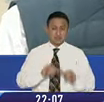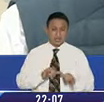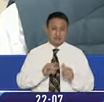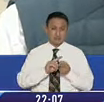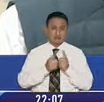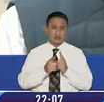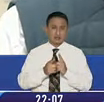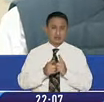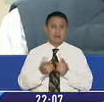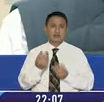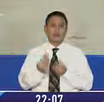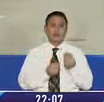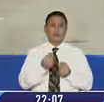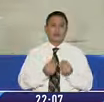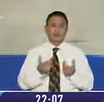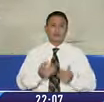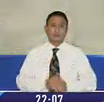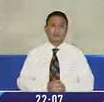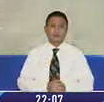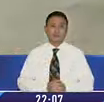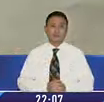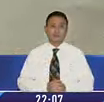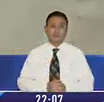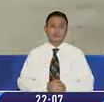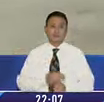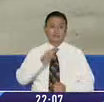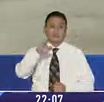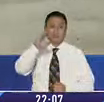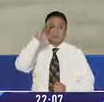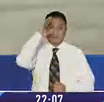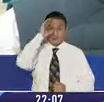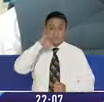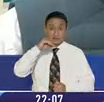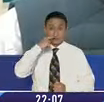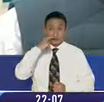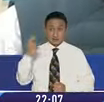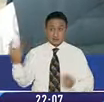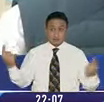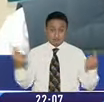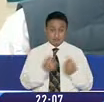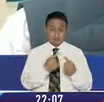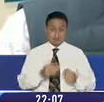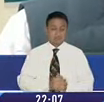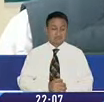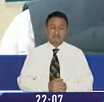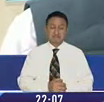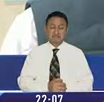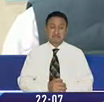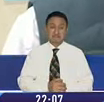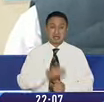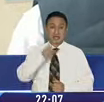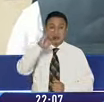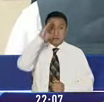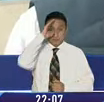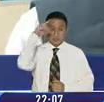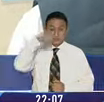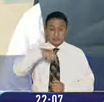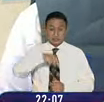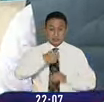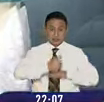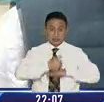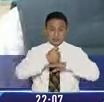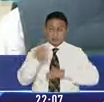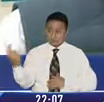vamos o qué hacemos? ¿Y en cuanto a los patrullajes y control policial? La seguridad de parte de la Policía